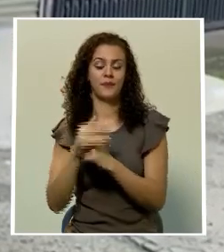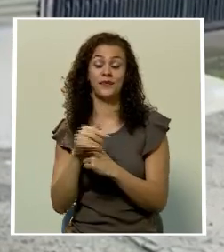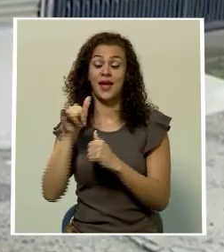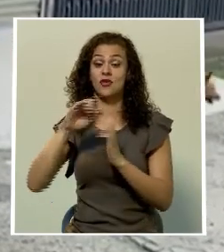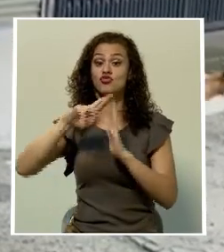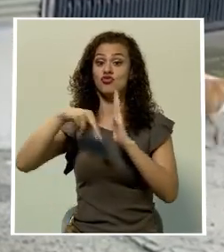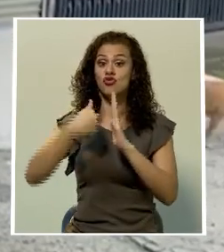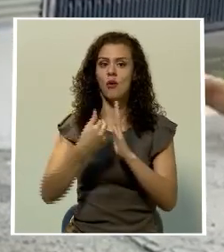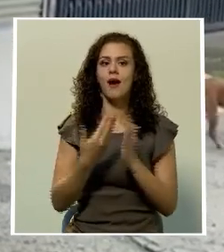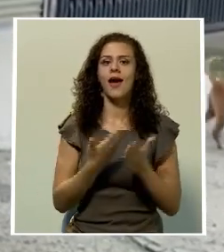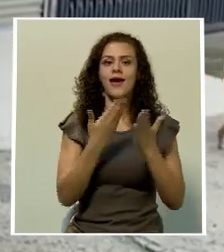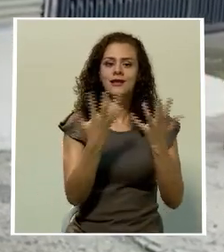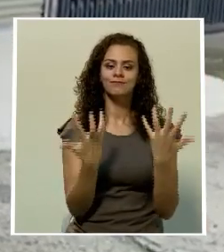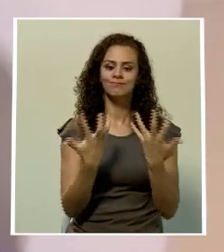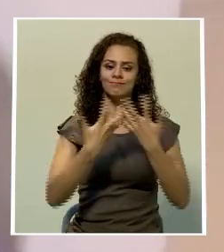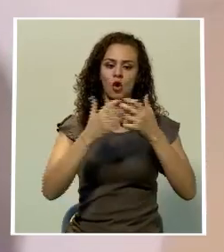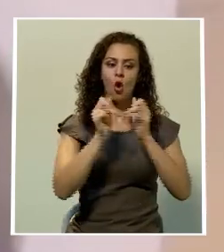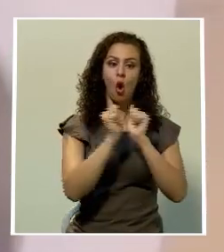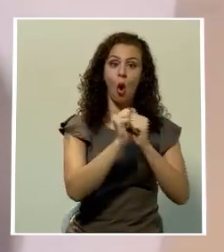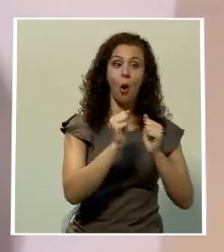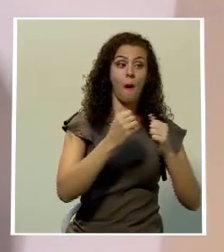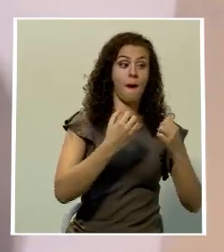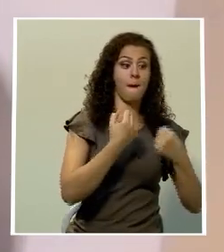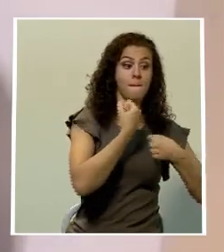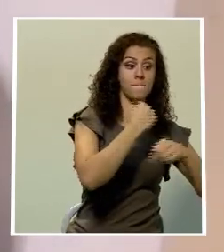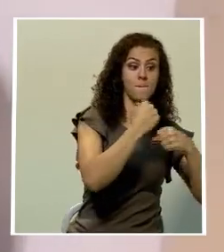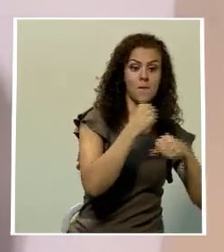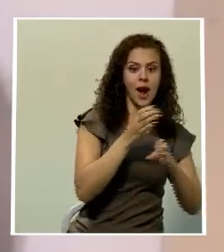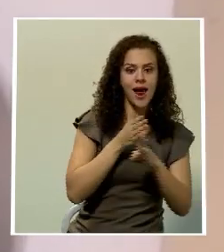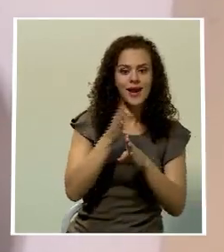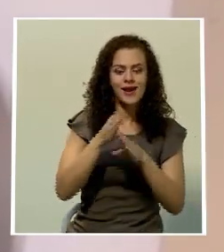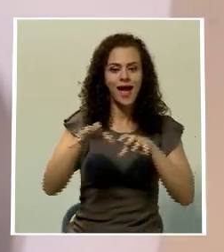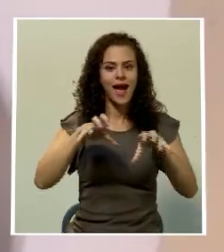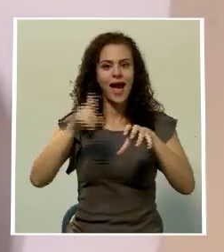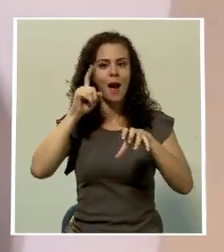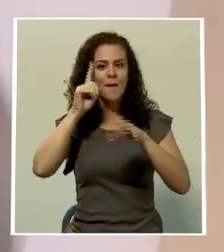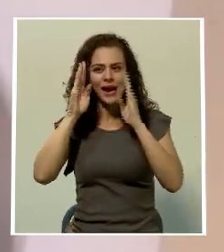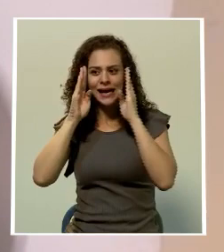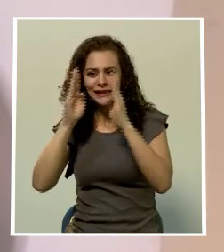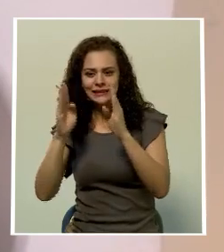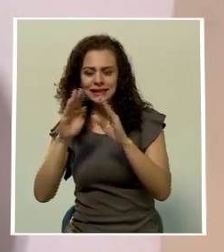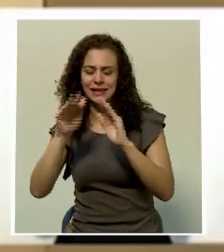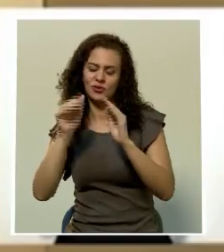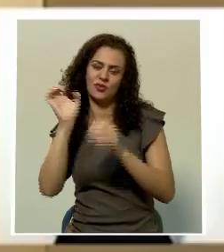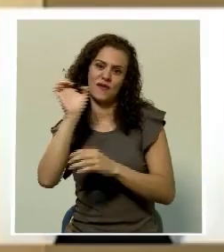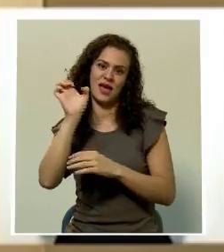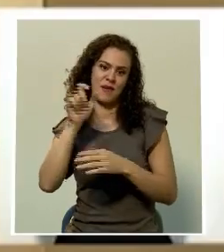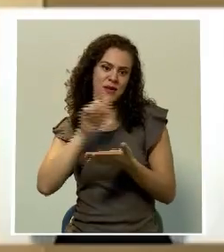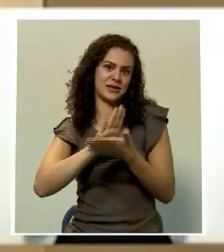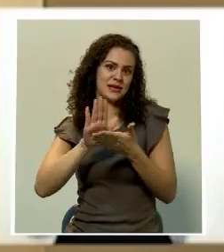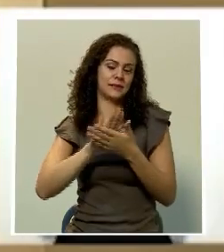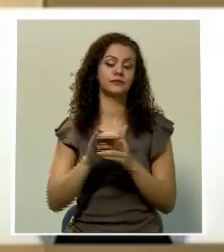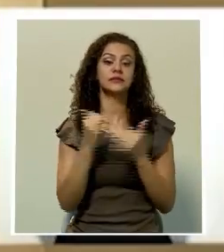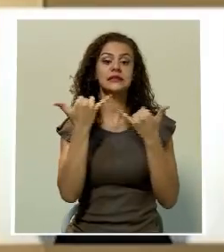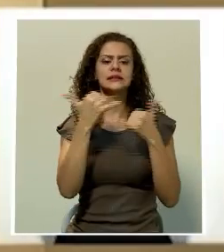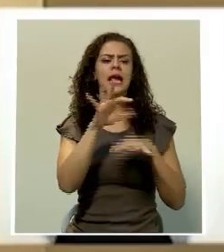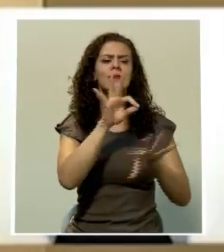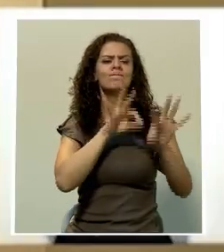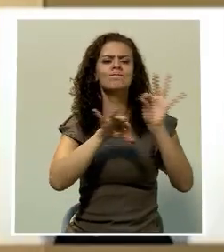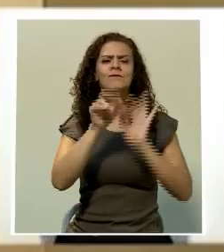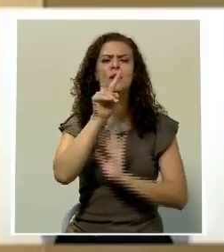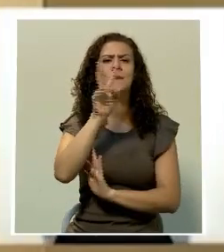Estos roles permiten articular con los municipios las líneas de acción para la atención integral de la emergencia sanitaria. Hemos